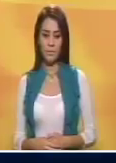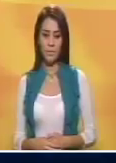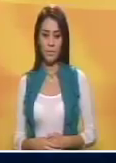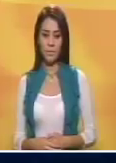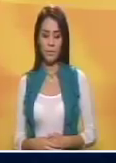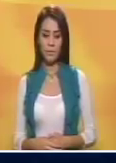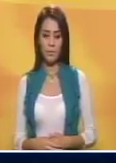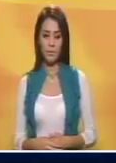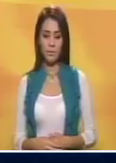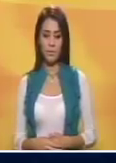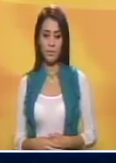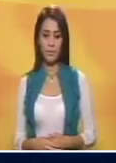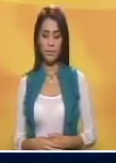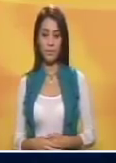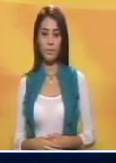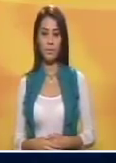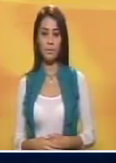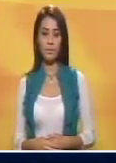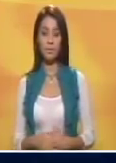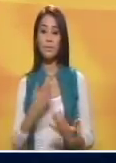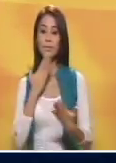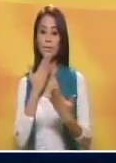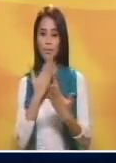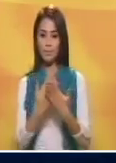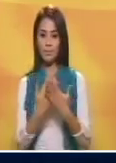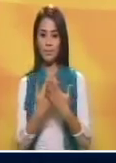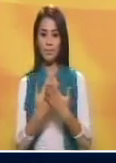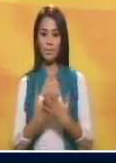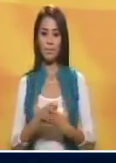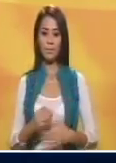Allá. Sí. Muchas gracias,